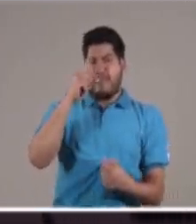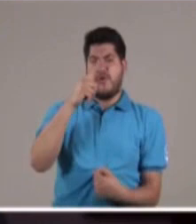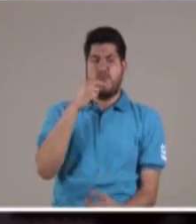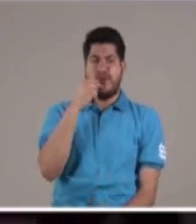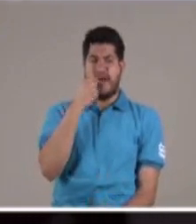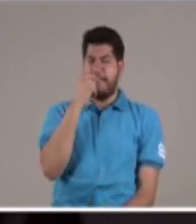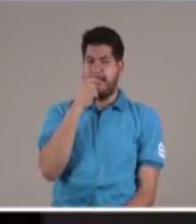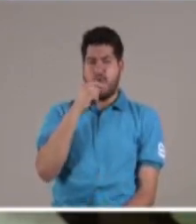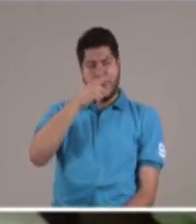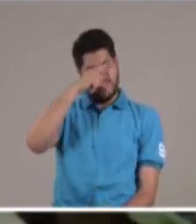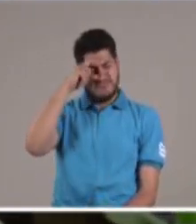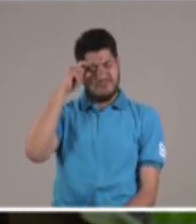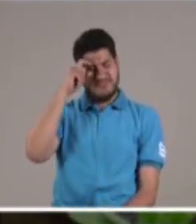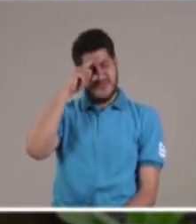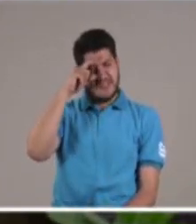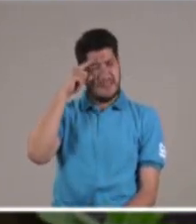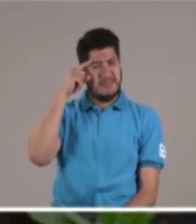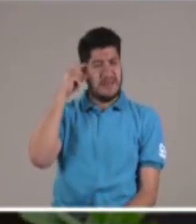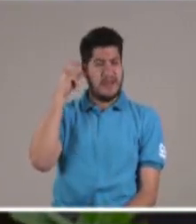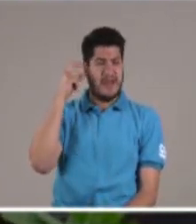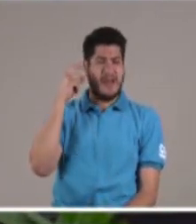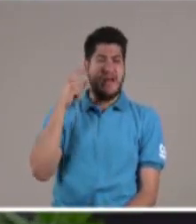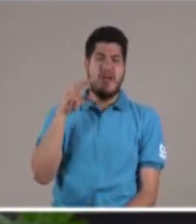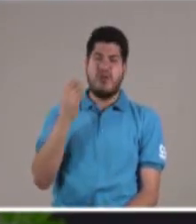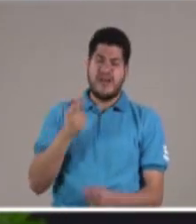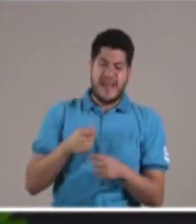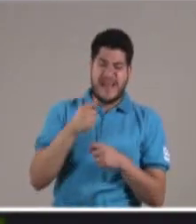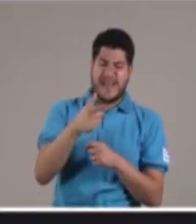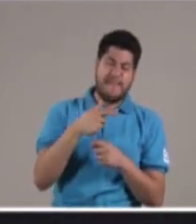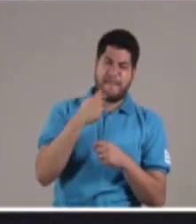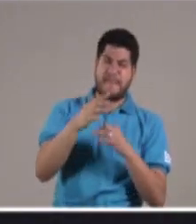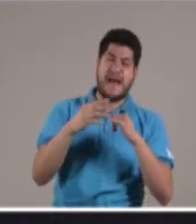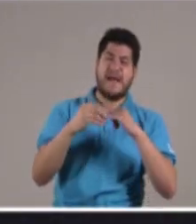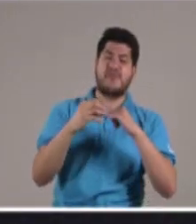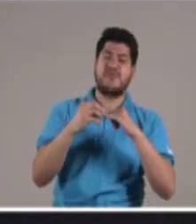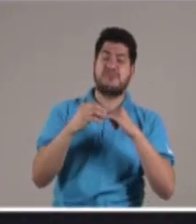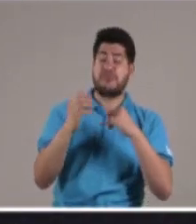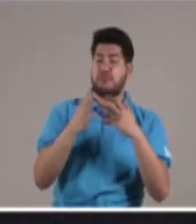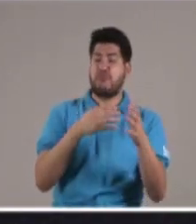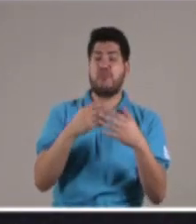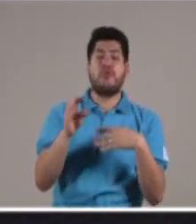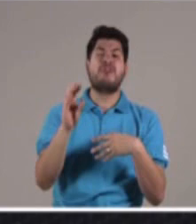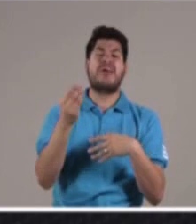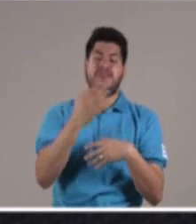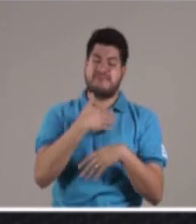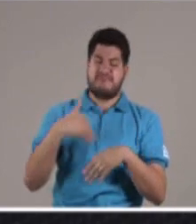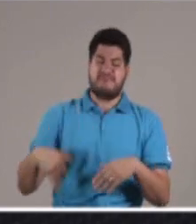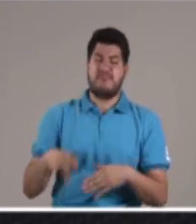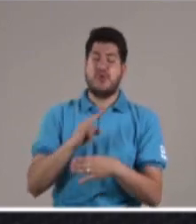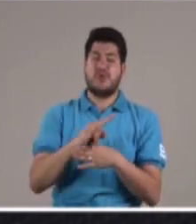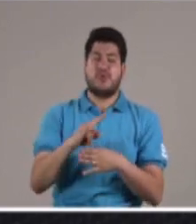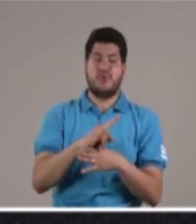que que hermano paga sus impuestos sin importar que hacen con ellos